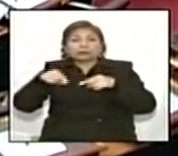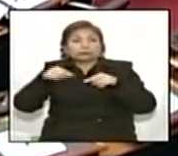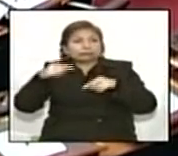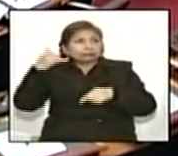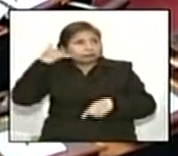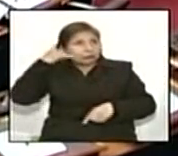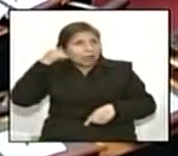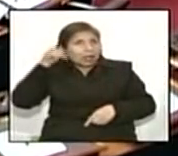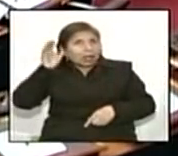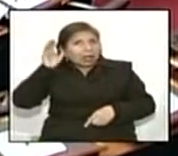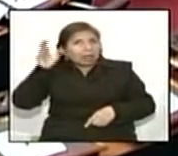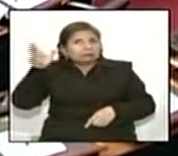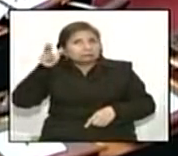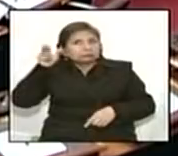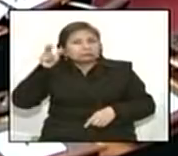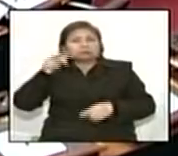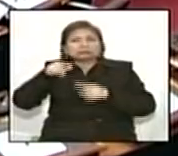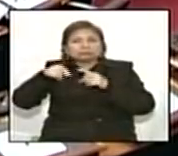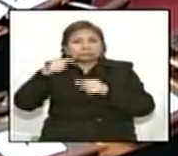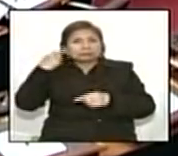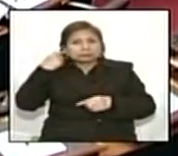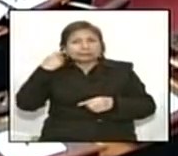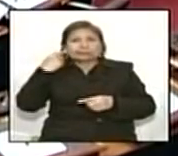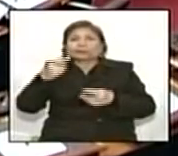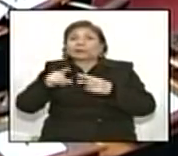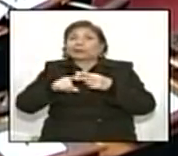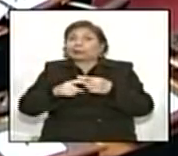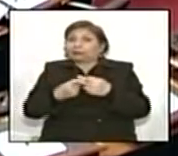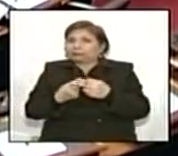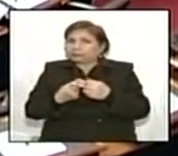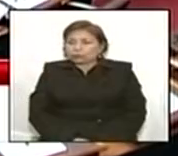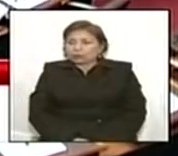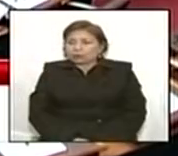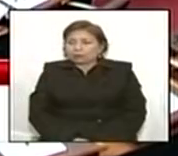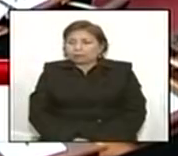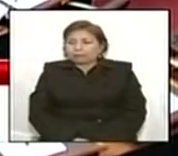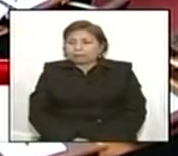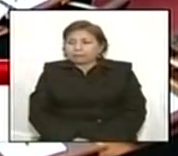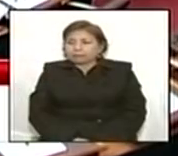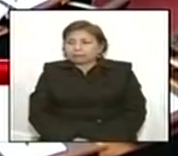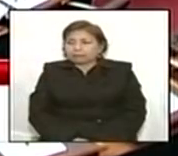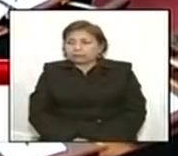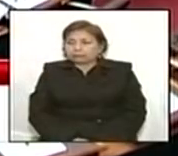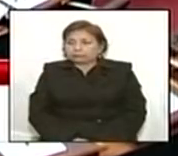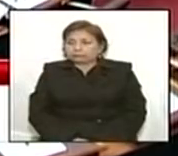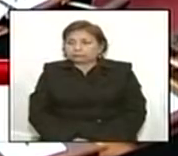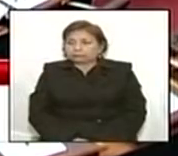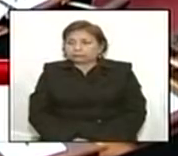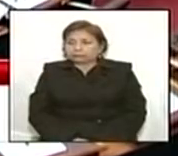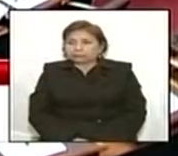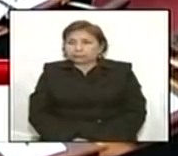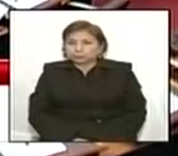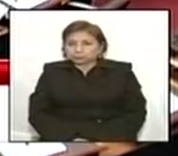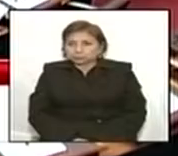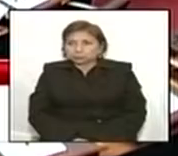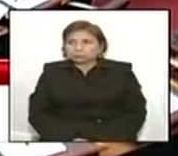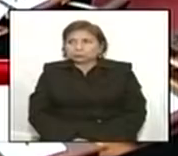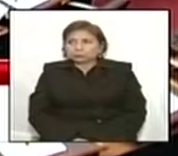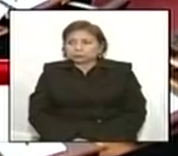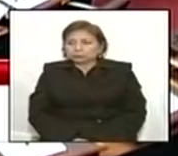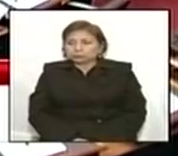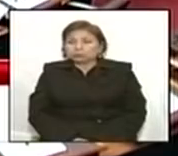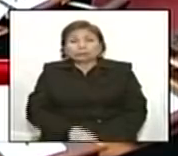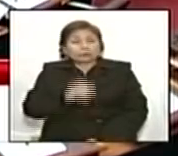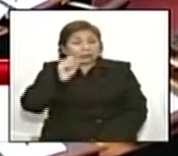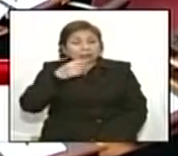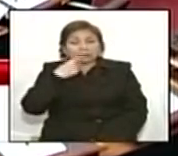¿no? Es verdad. Entonces, y lo de Mamani ya uno ni siquiera recuerda qué es lo que estaba negociando, pero uno se ha quedado con la frase de cómo es la nuez. Así